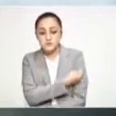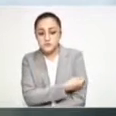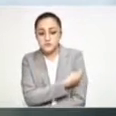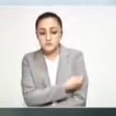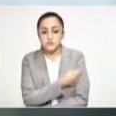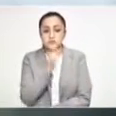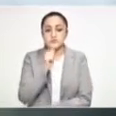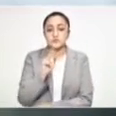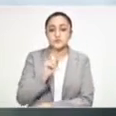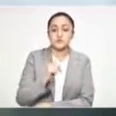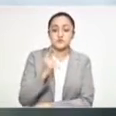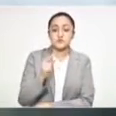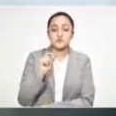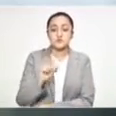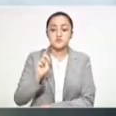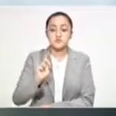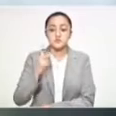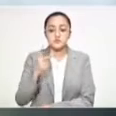dosis, es el